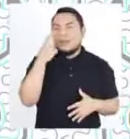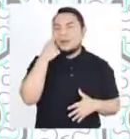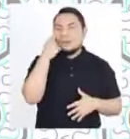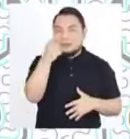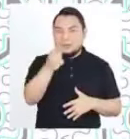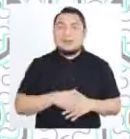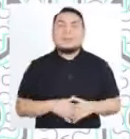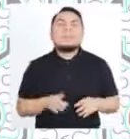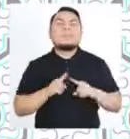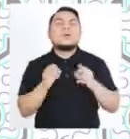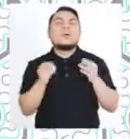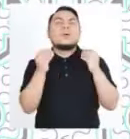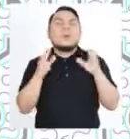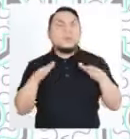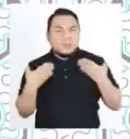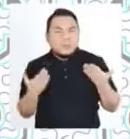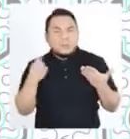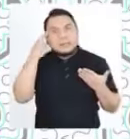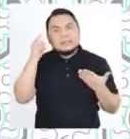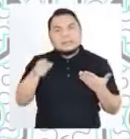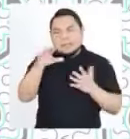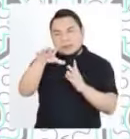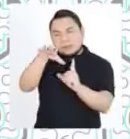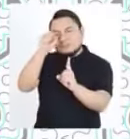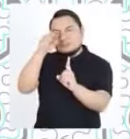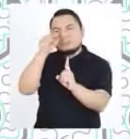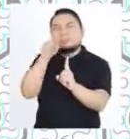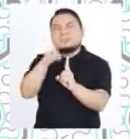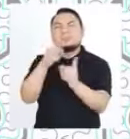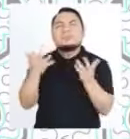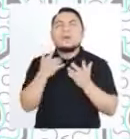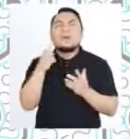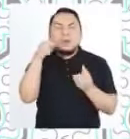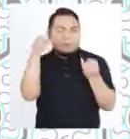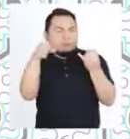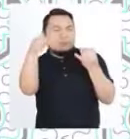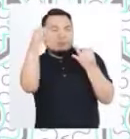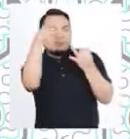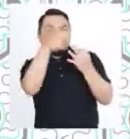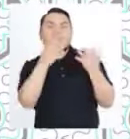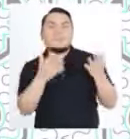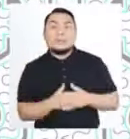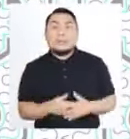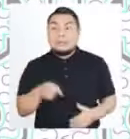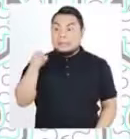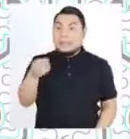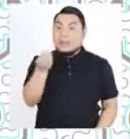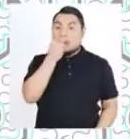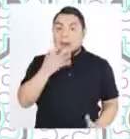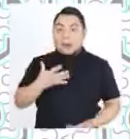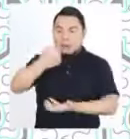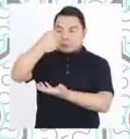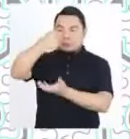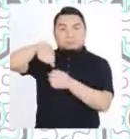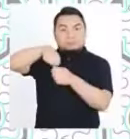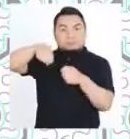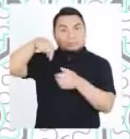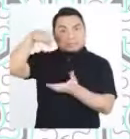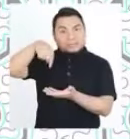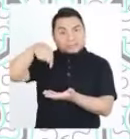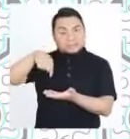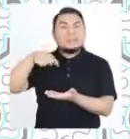lo conocemos, pero ¿cómo vamos a identificar esos criterios? En los alimentos